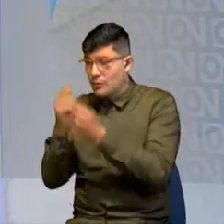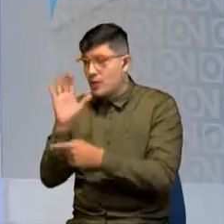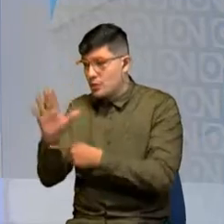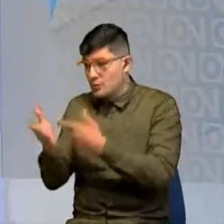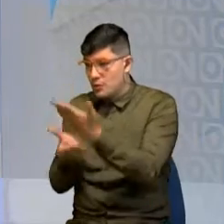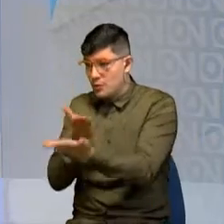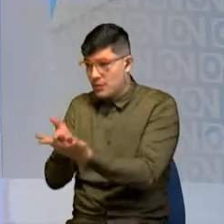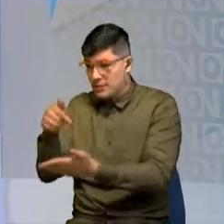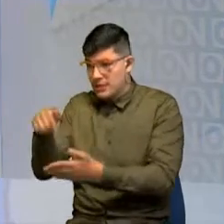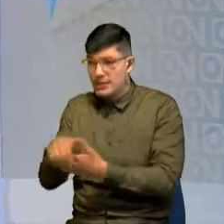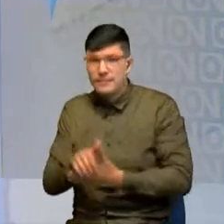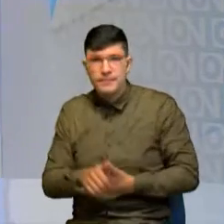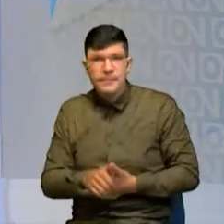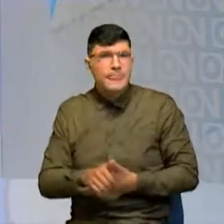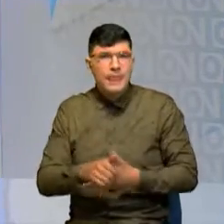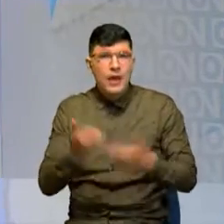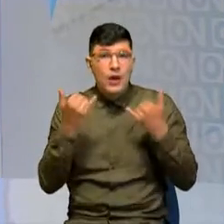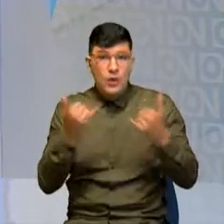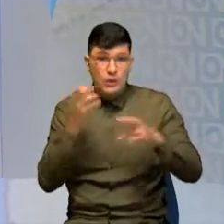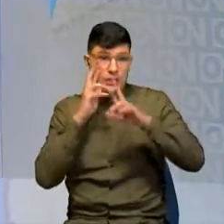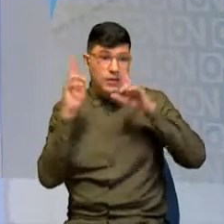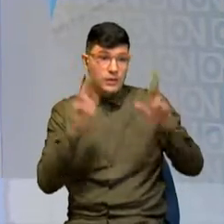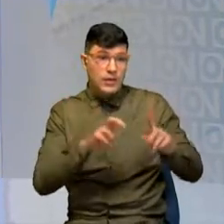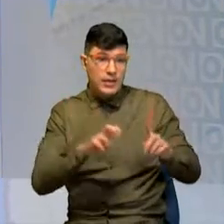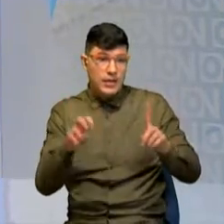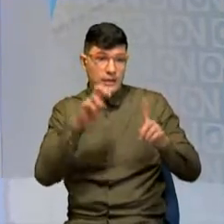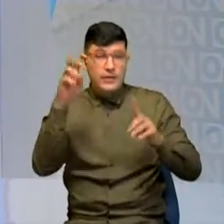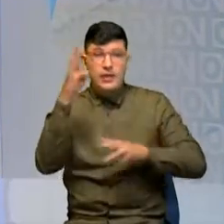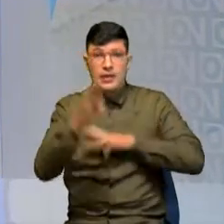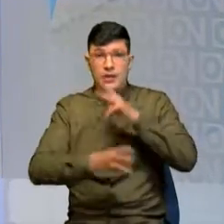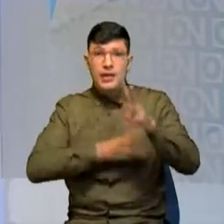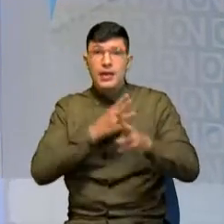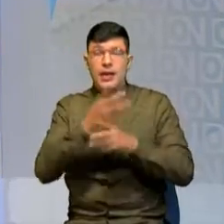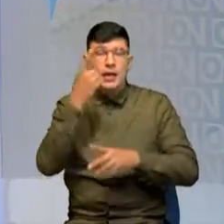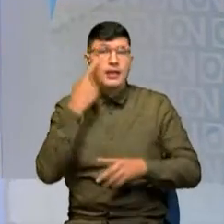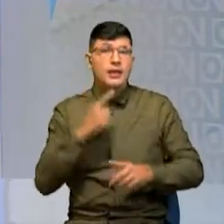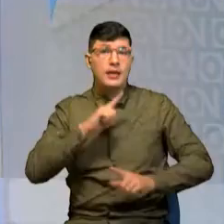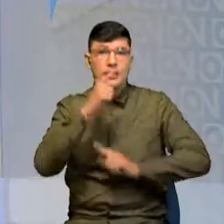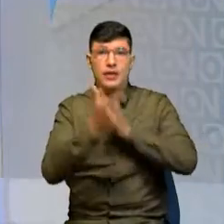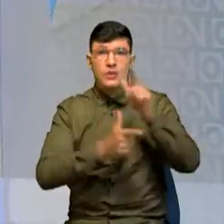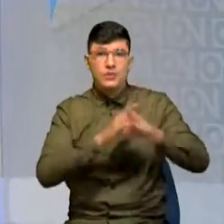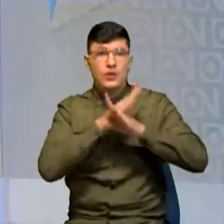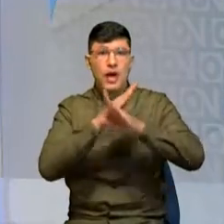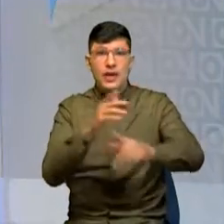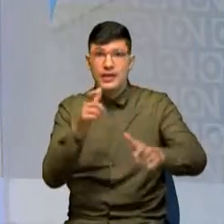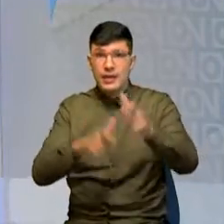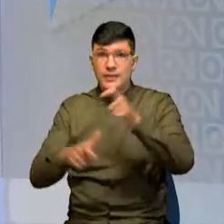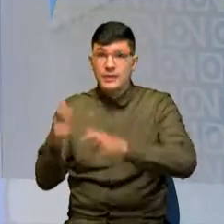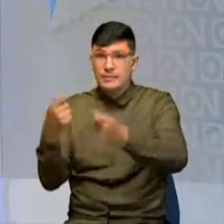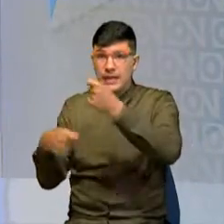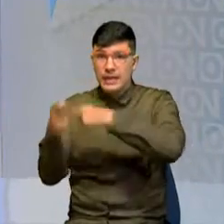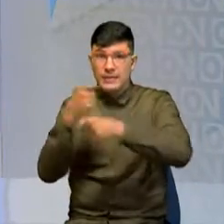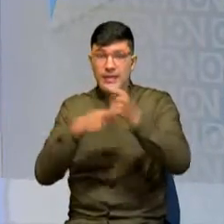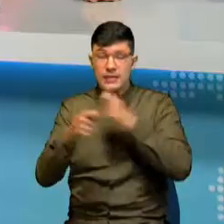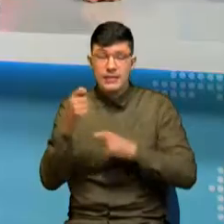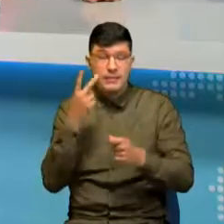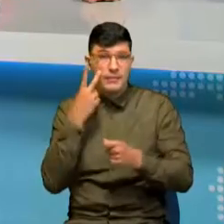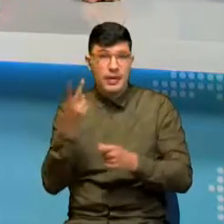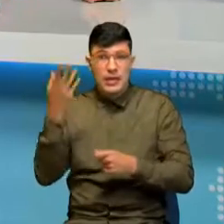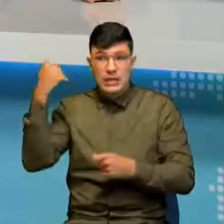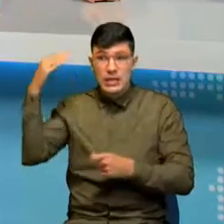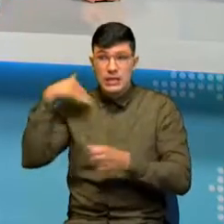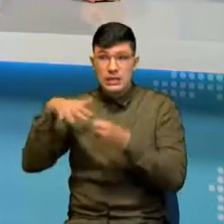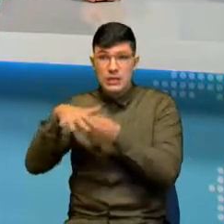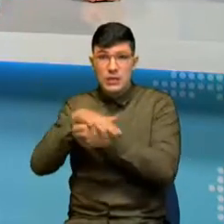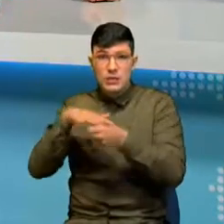en otras noticias hoy se conmemora a nivel mundial el día de lucha contra la trata de personas un fenómeno que ha aumentado en los últimos meses en norte de